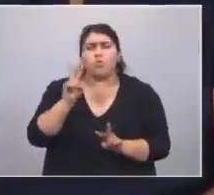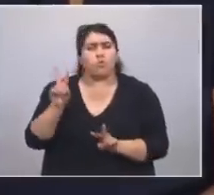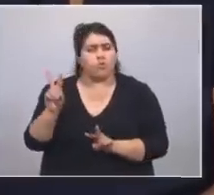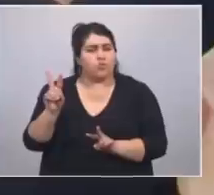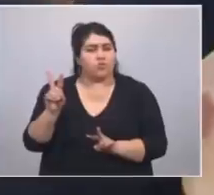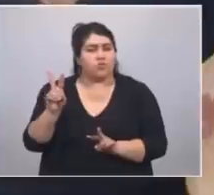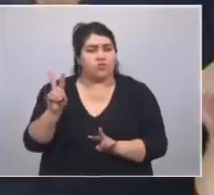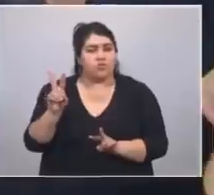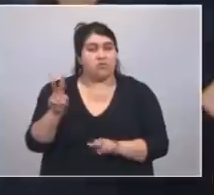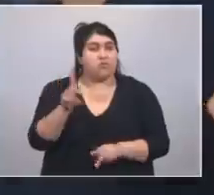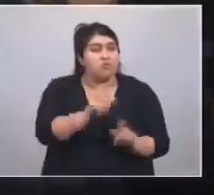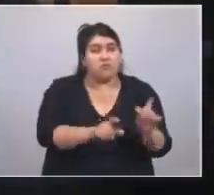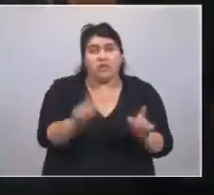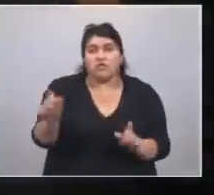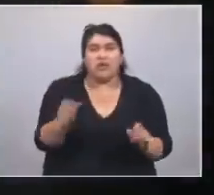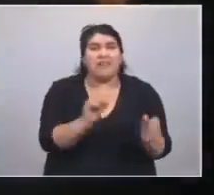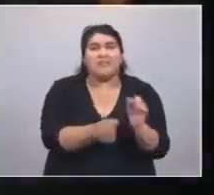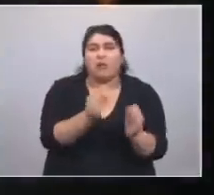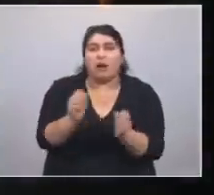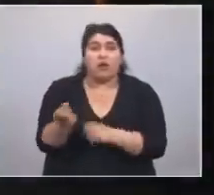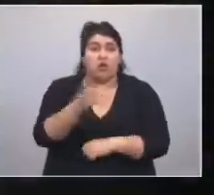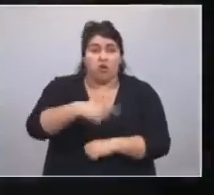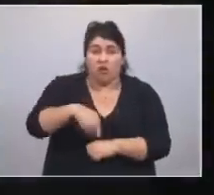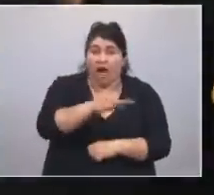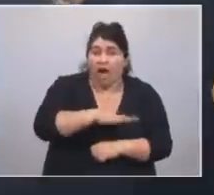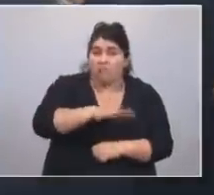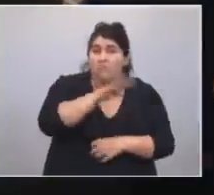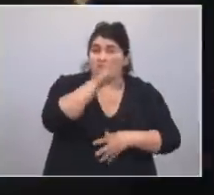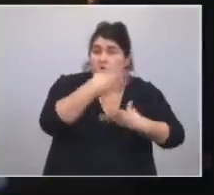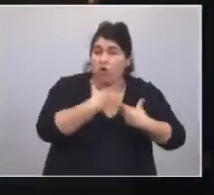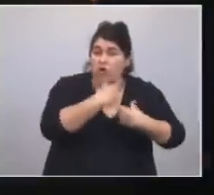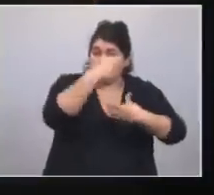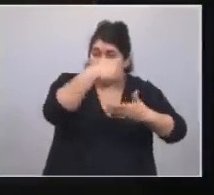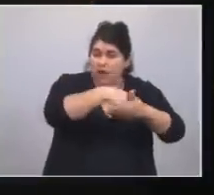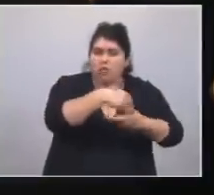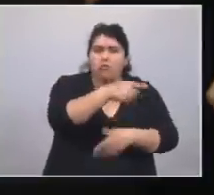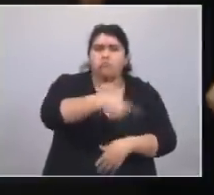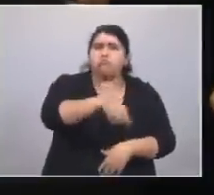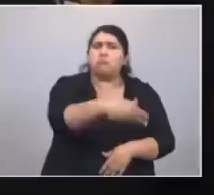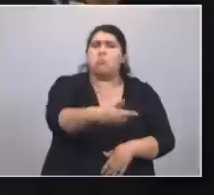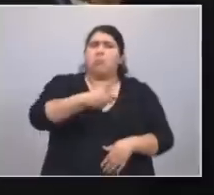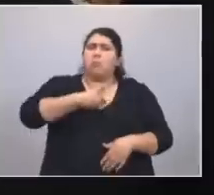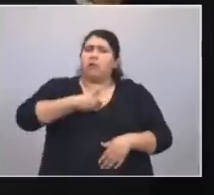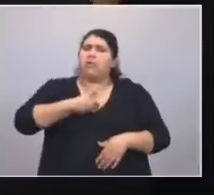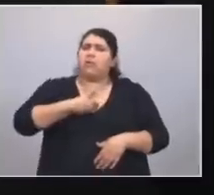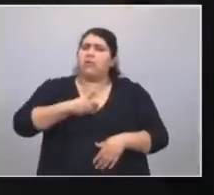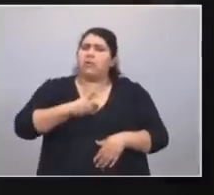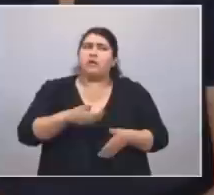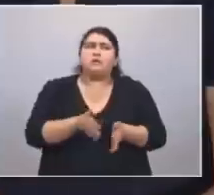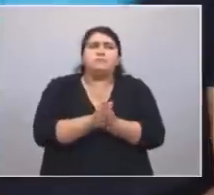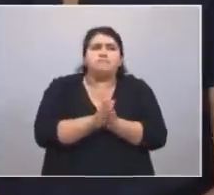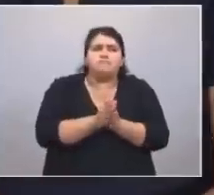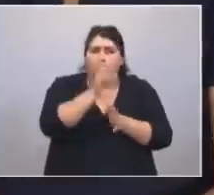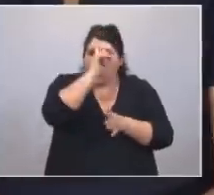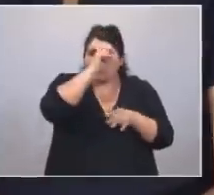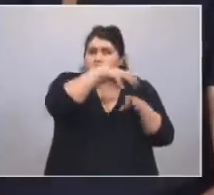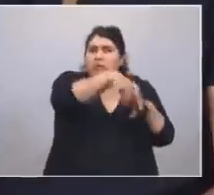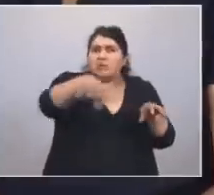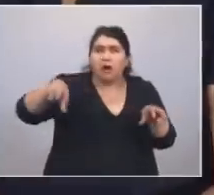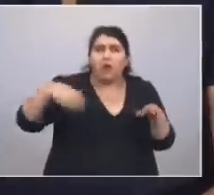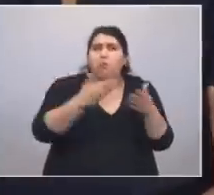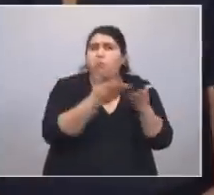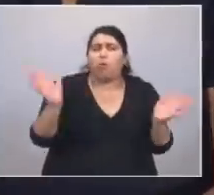y esas trabajadoras de la salud me pedían que cuide el sistema de salud